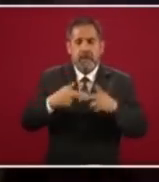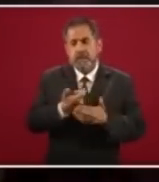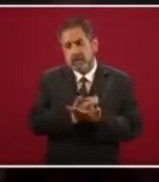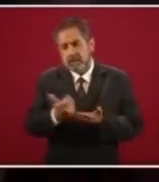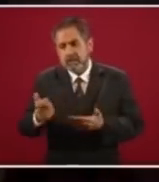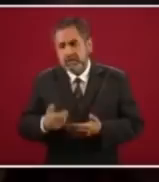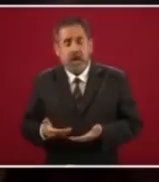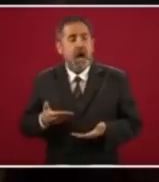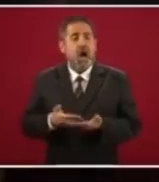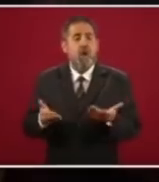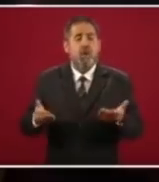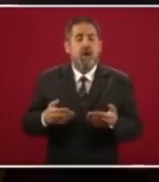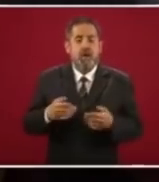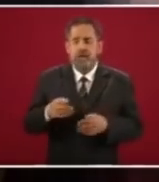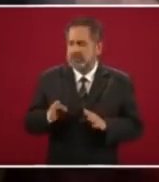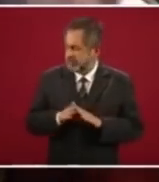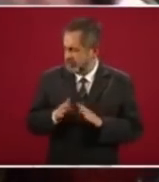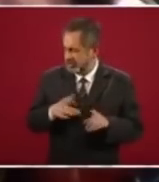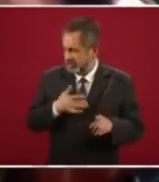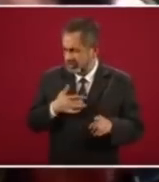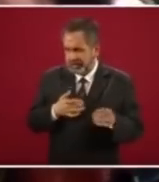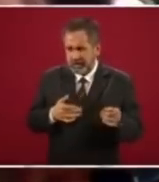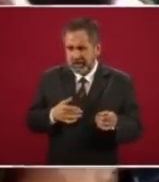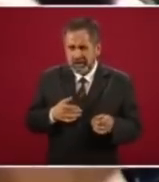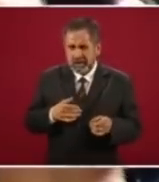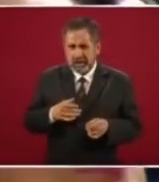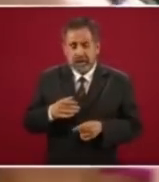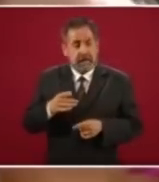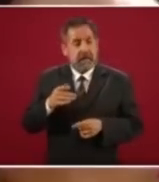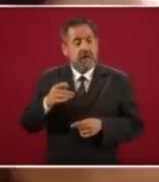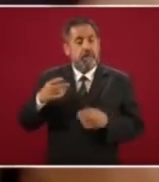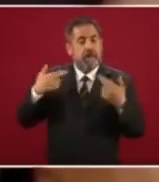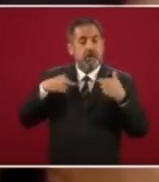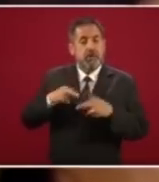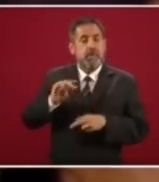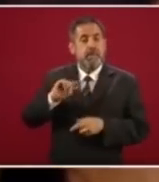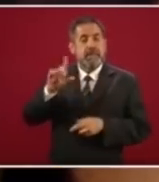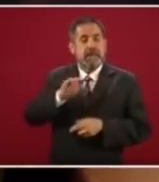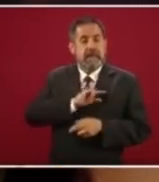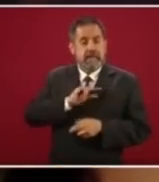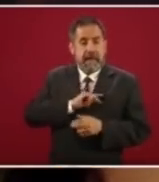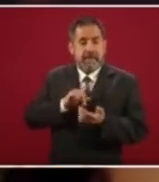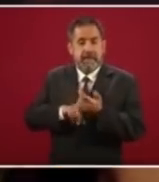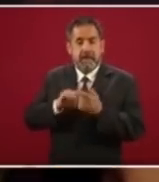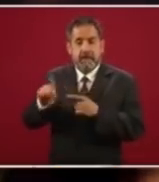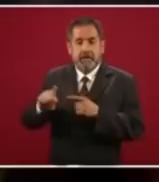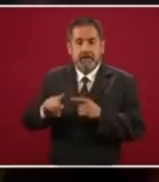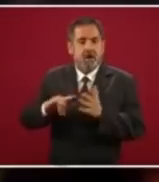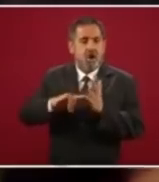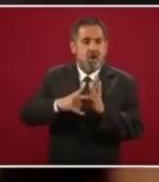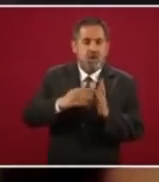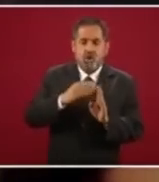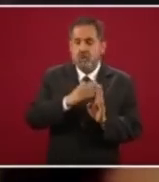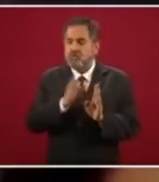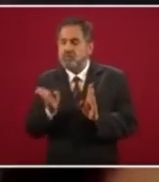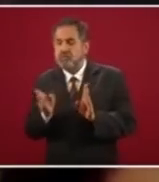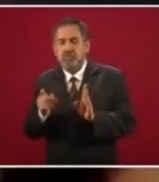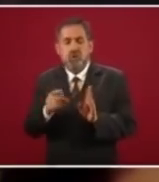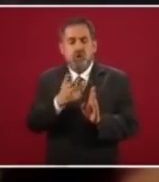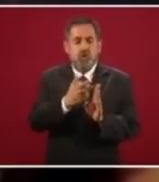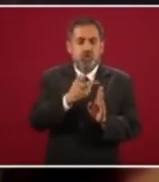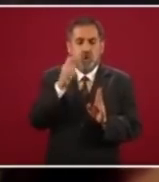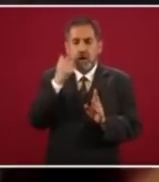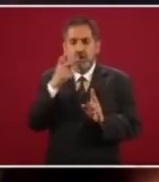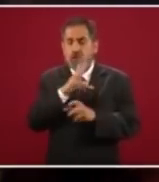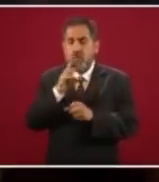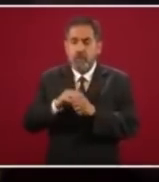Ahora los están haciendo, tenían unas especialidades los maestros y ahora los están haciendo con un horario de 8 horas completo.